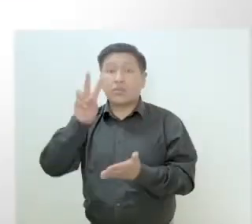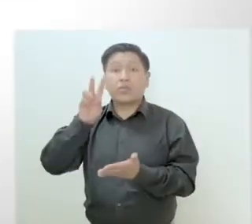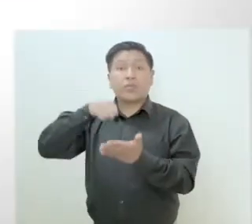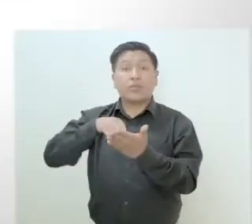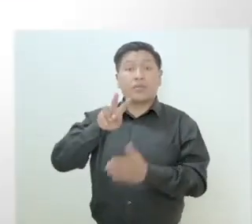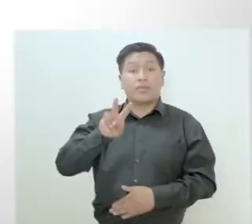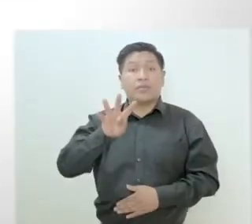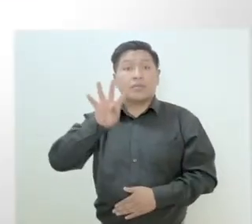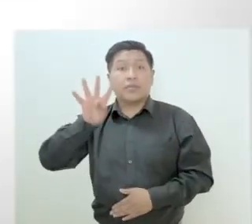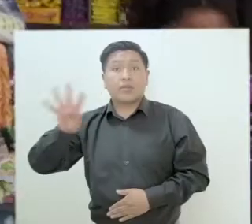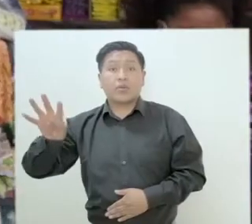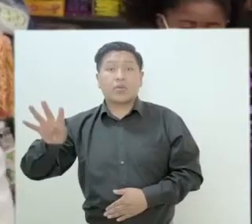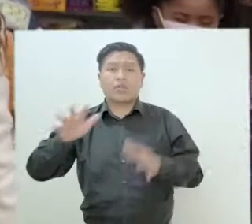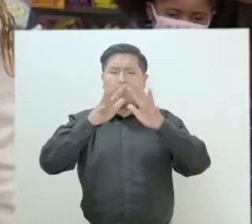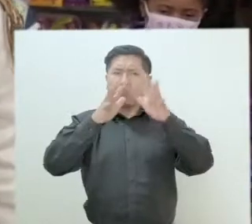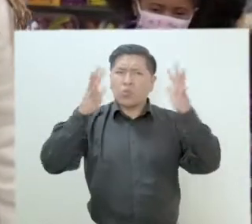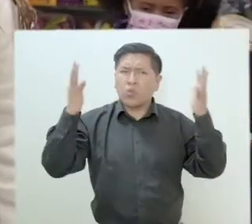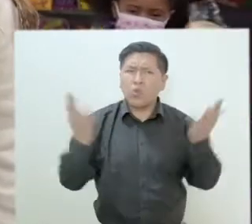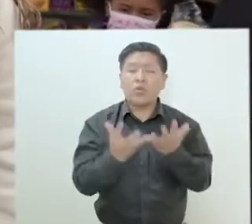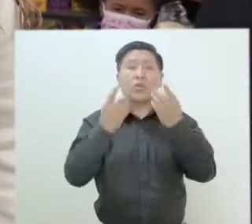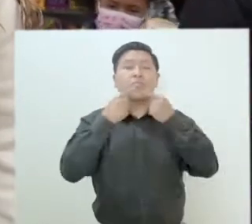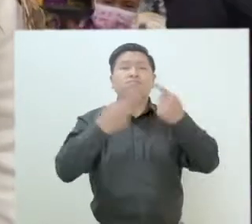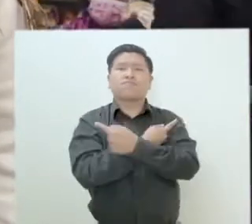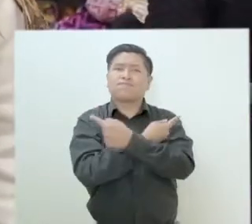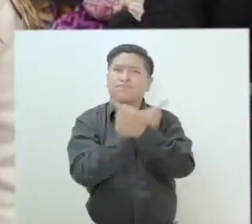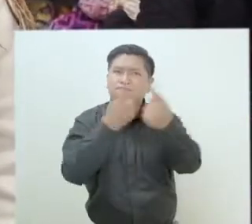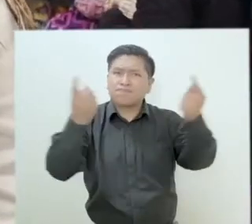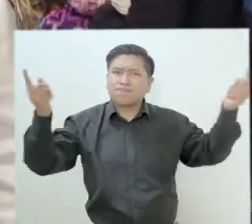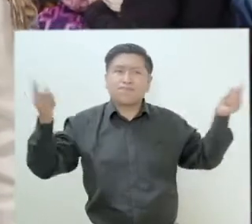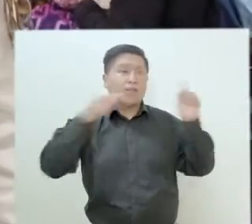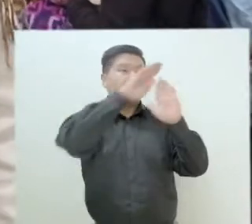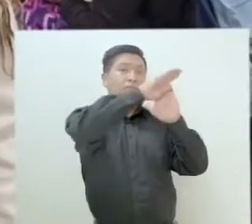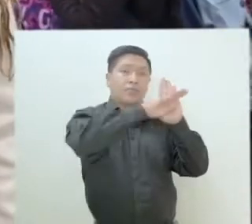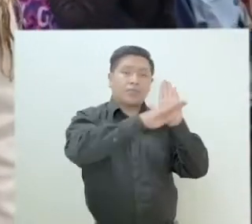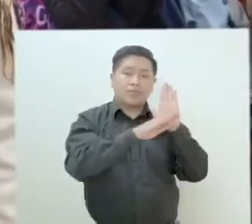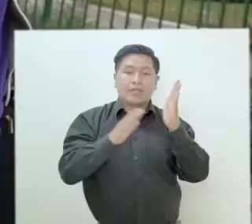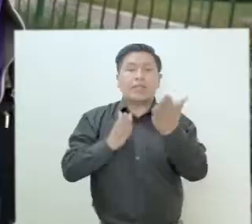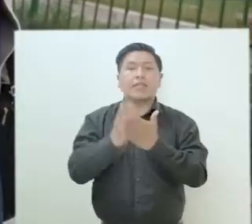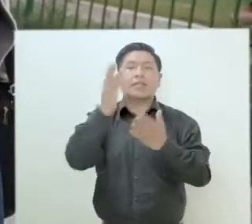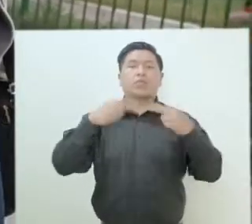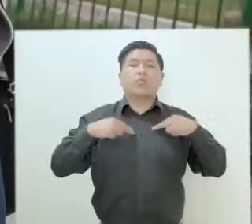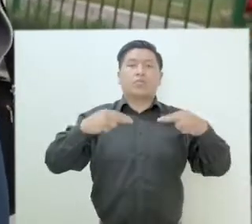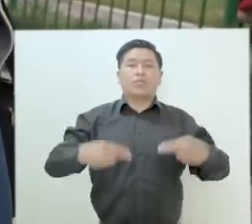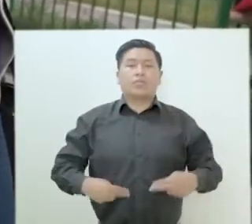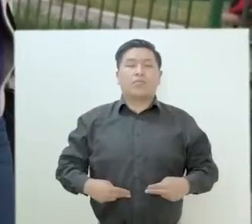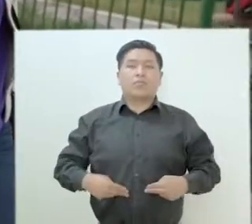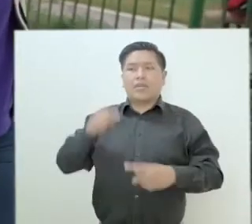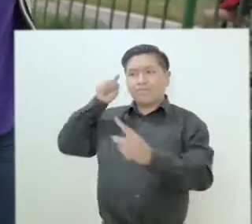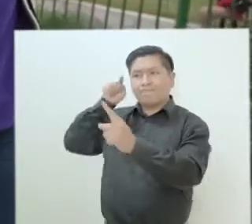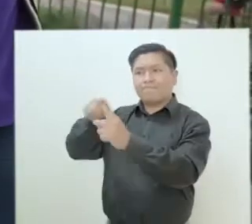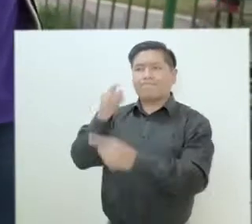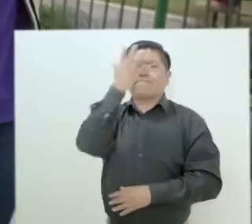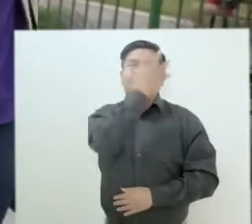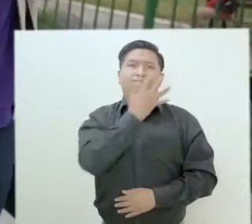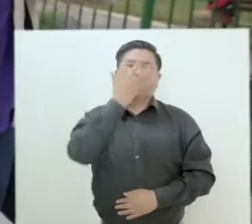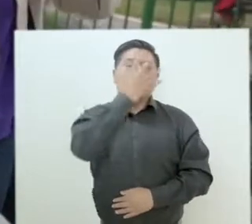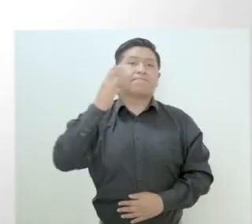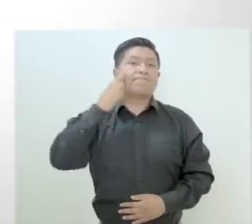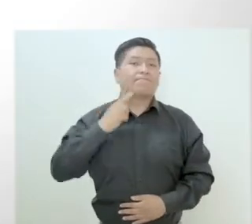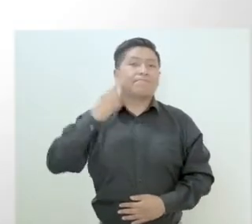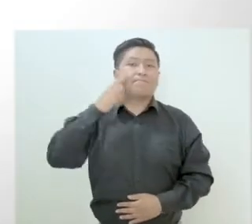al 2024, las naciones del mundo proclaman el Decenio Internacional para los